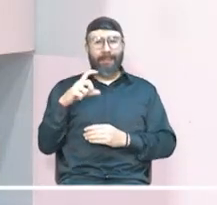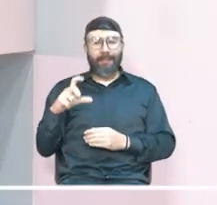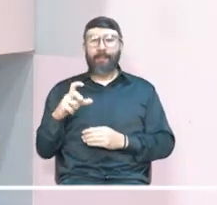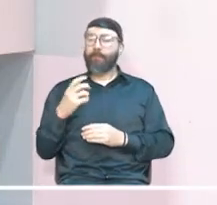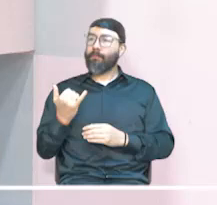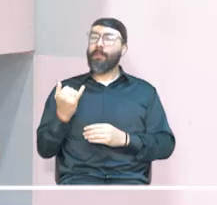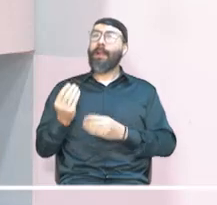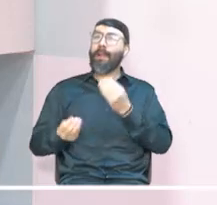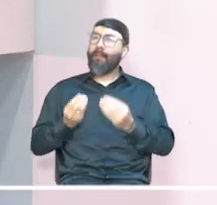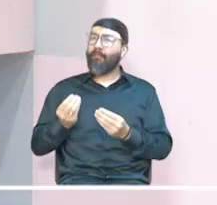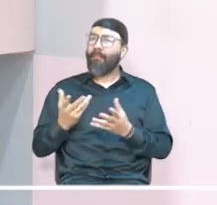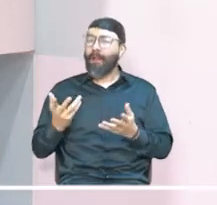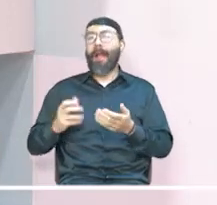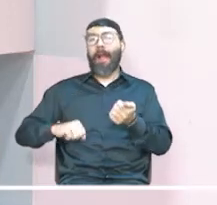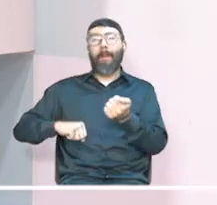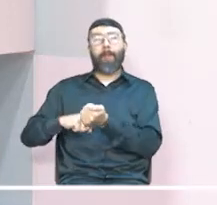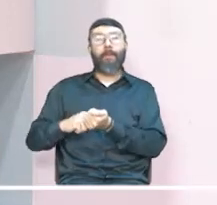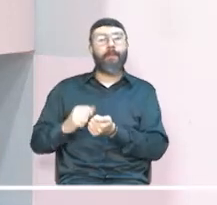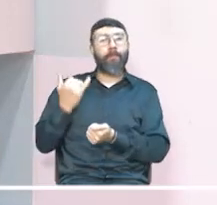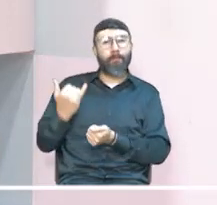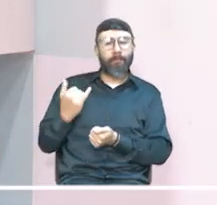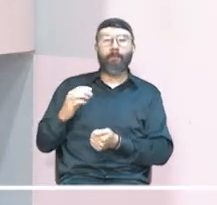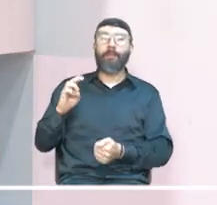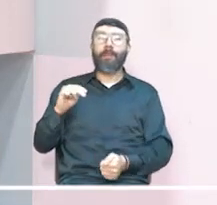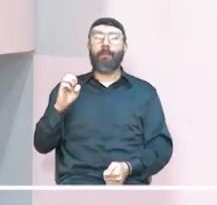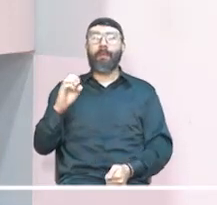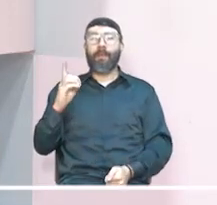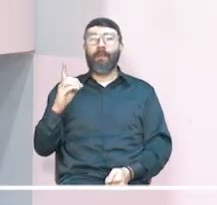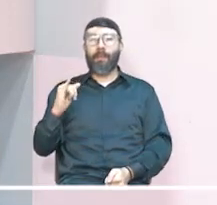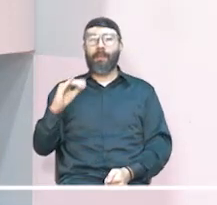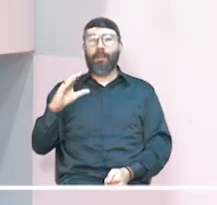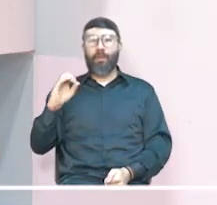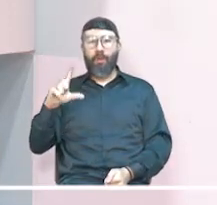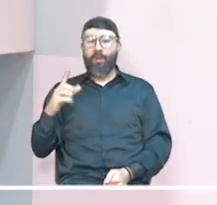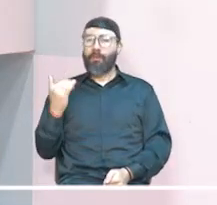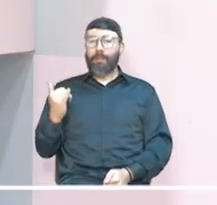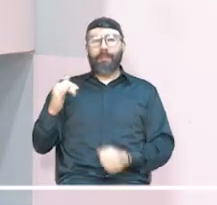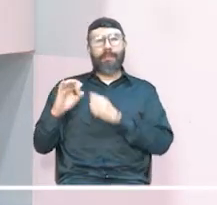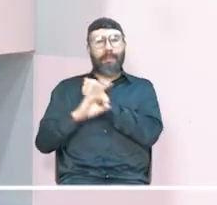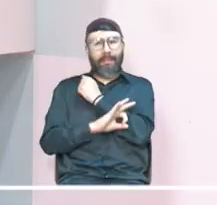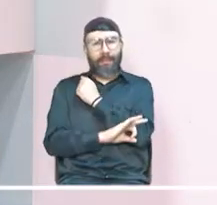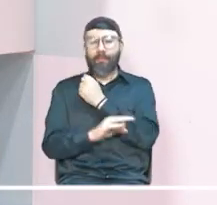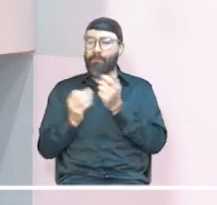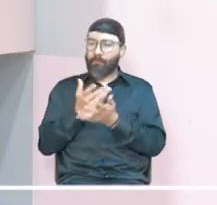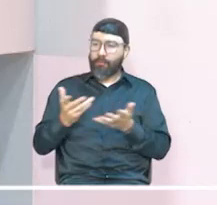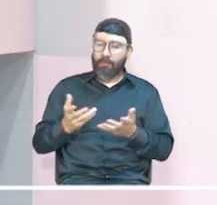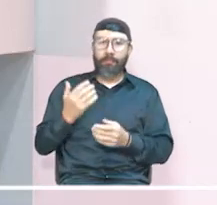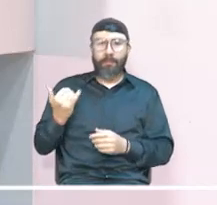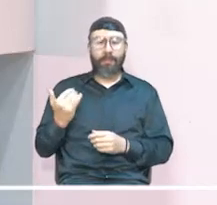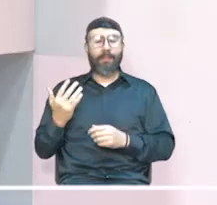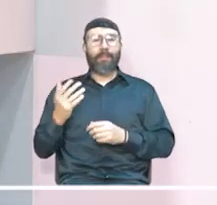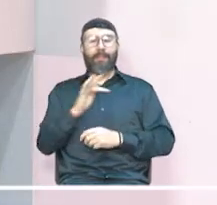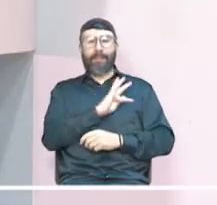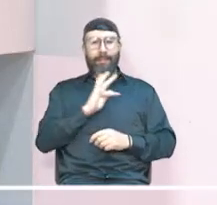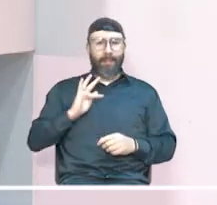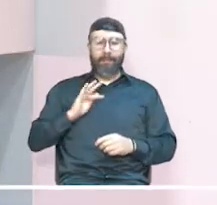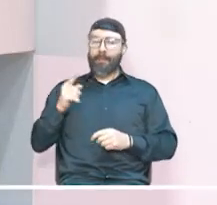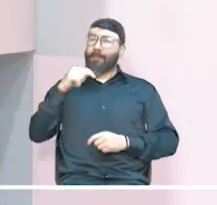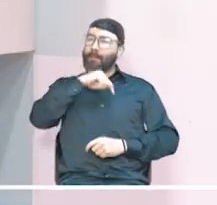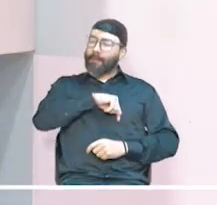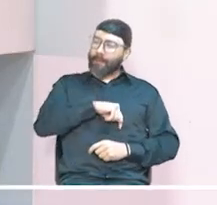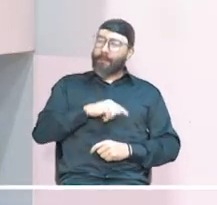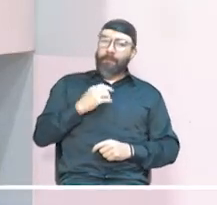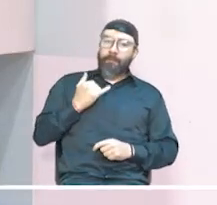de Medicol, que tenemos ahí a psiquiatría, psicología, nos apoyan también terapias del alma como el terapia de mandalas,